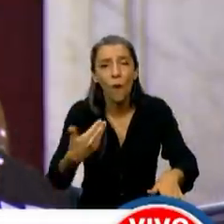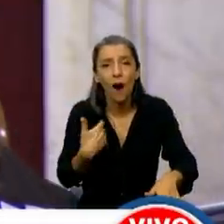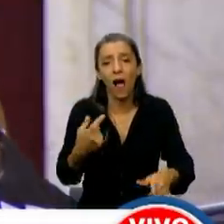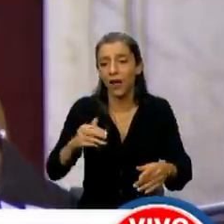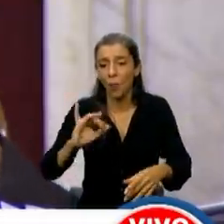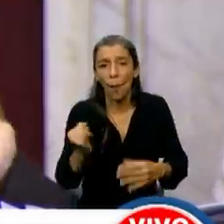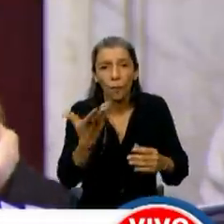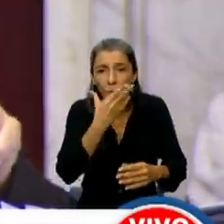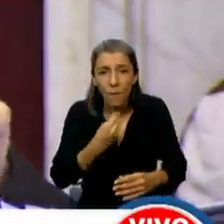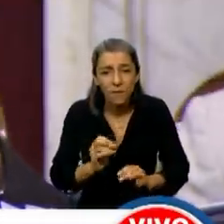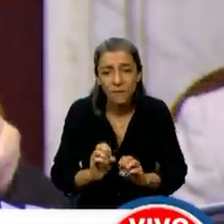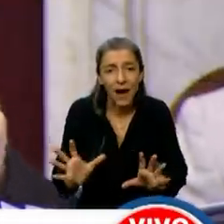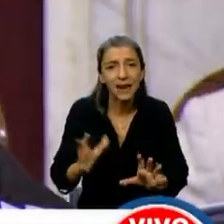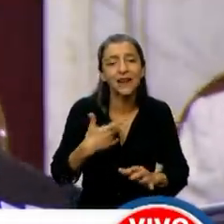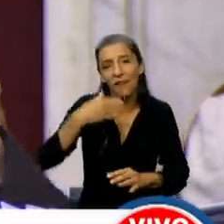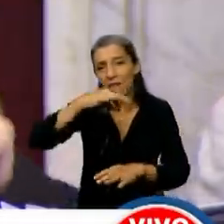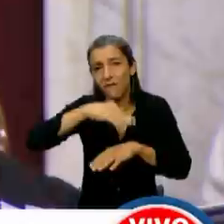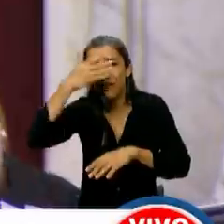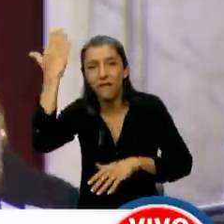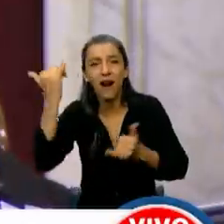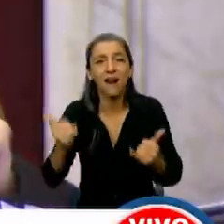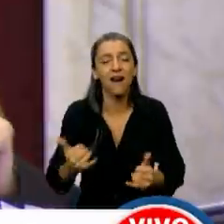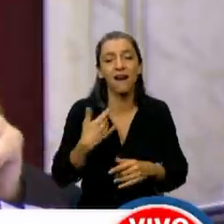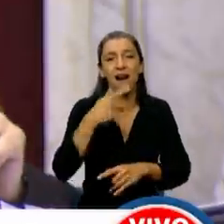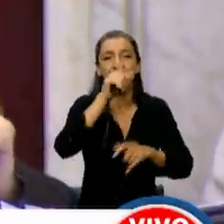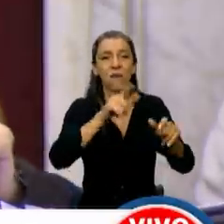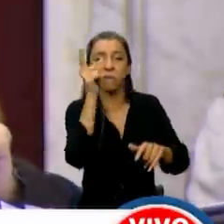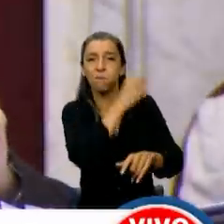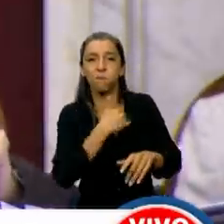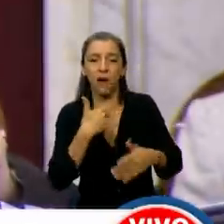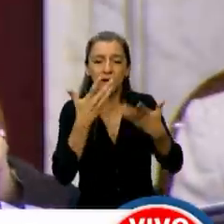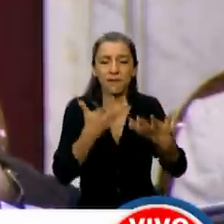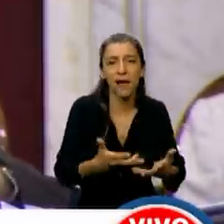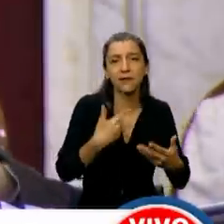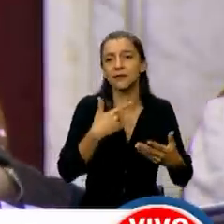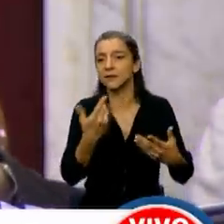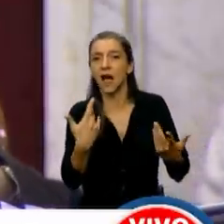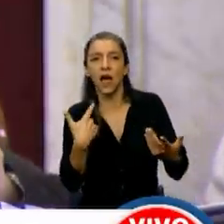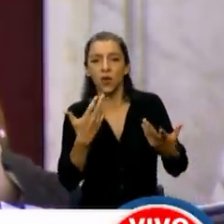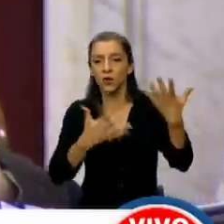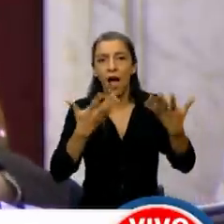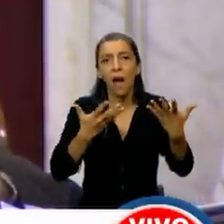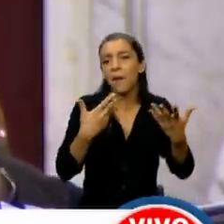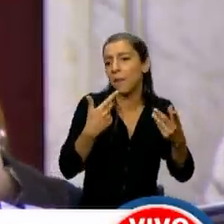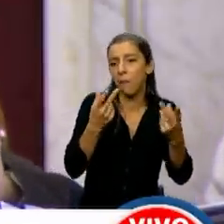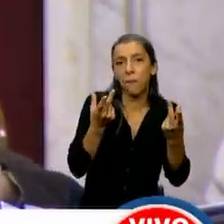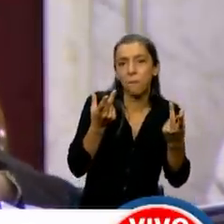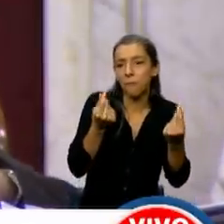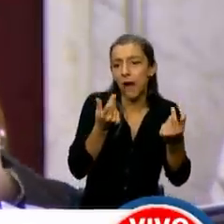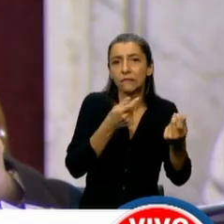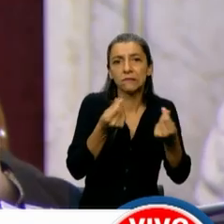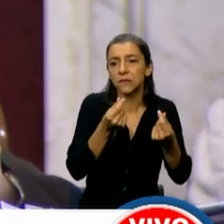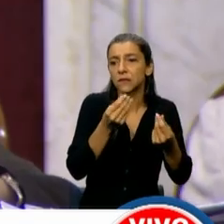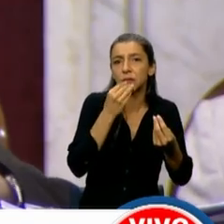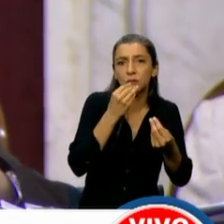para esa mamá a ese papá cansado que llega a la noche que sabe que al otro día tiene un plato de comida para ponerle a sus hijos esos no imponen números implican jóvenes